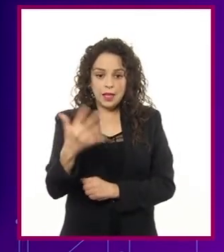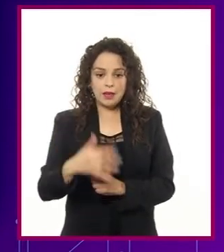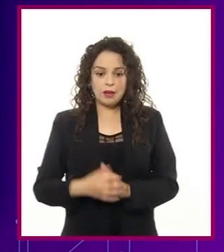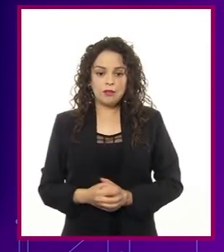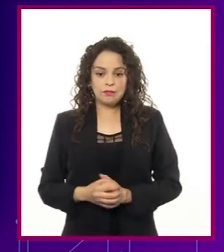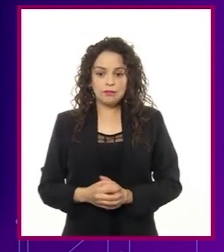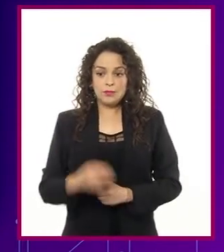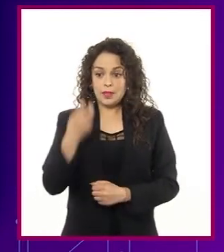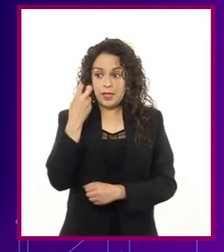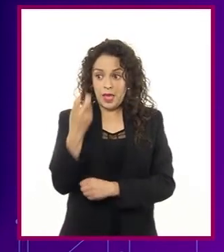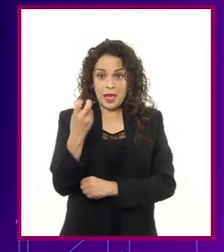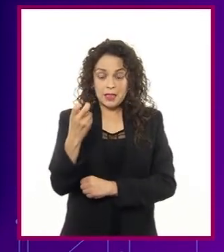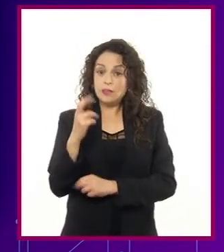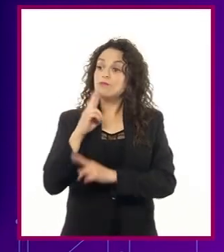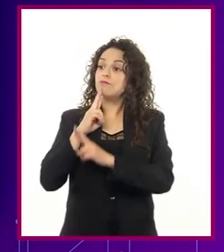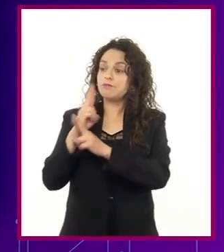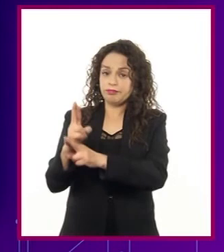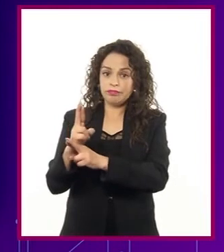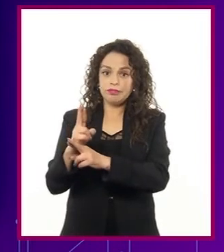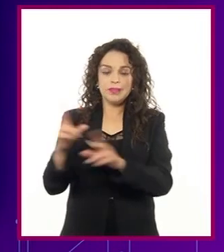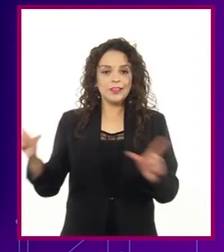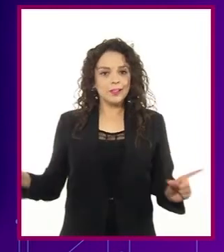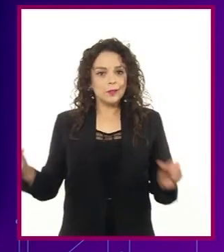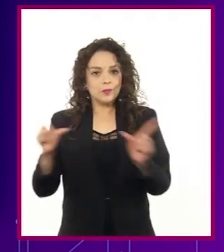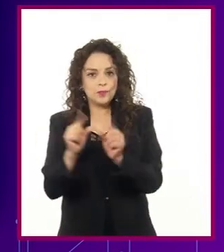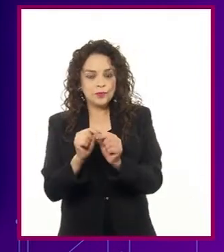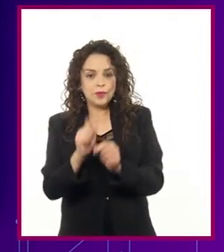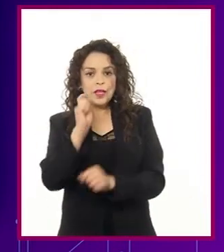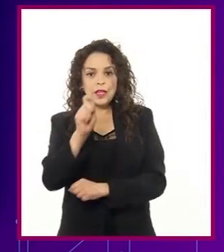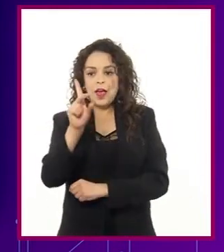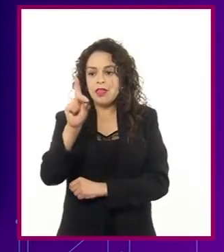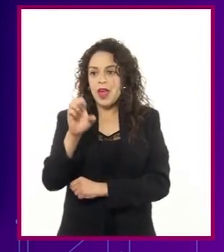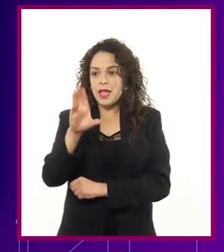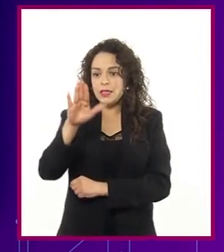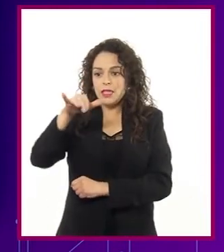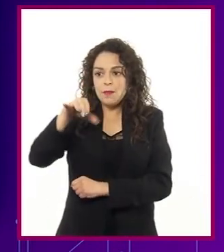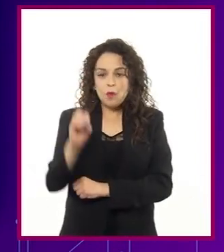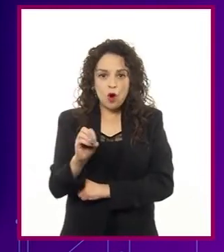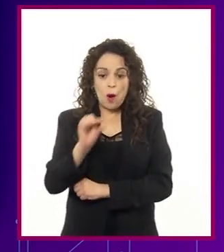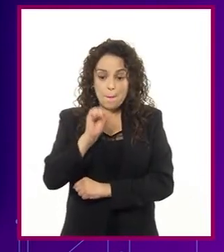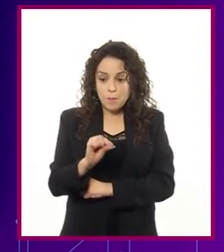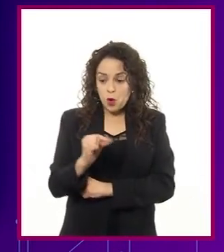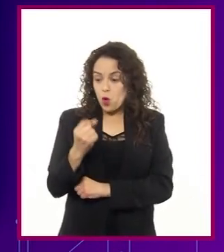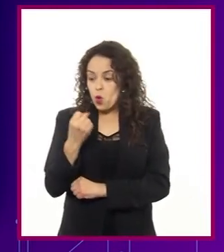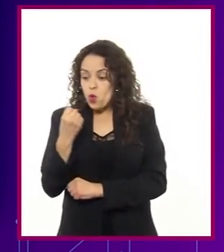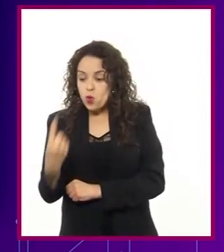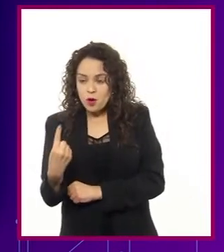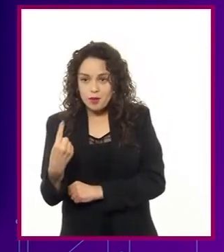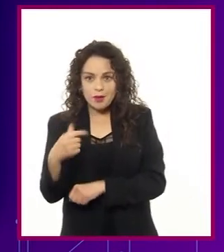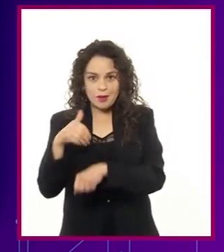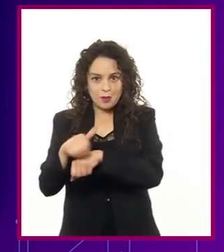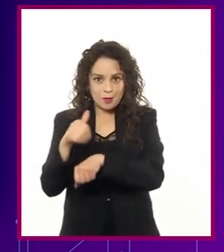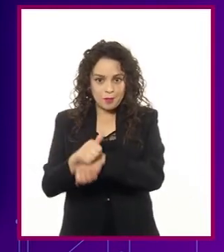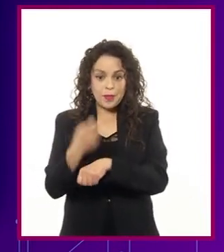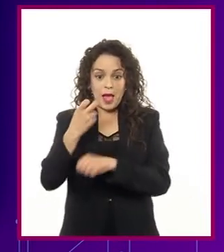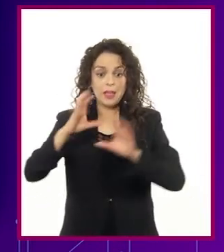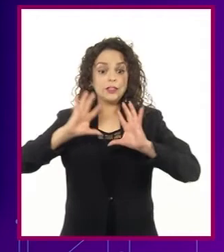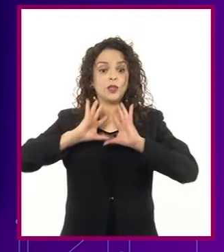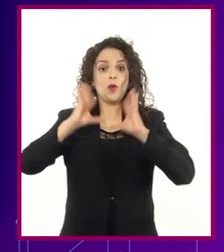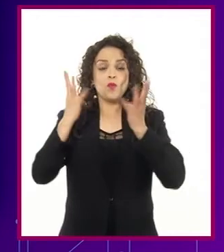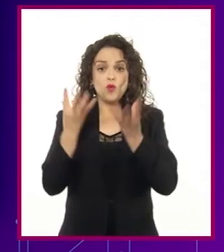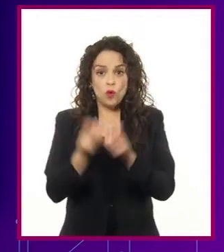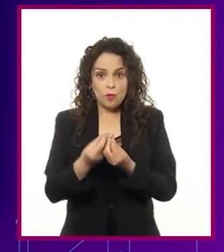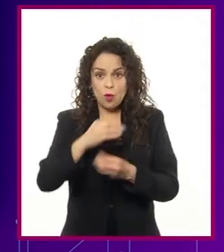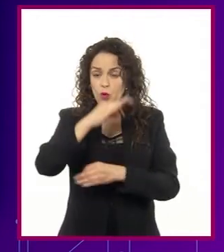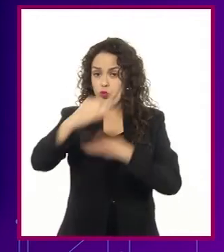truncar el resultado en los décimos, si deseamos obtener el promedio de todas las calificaciones, podemos